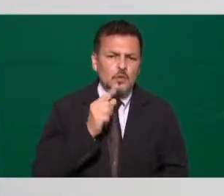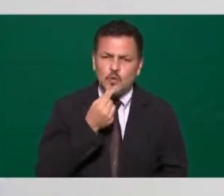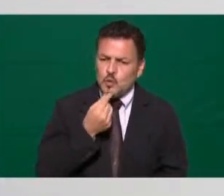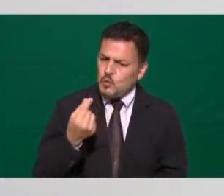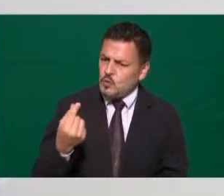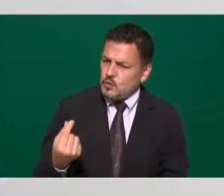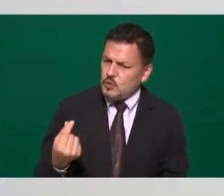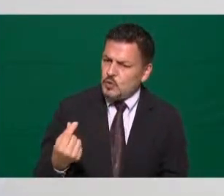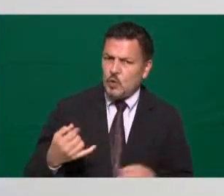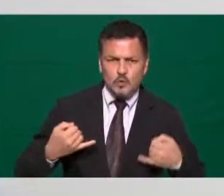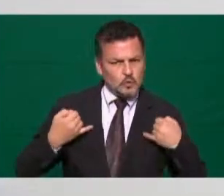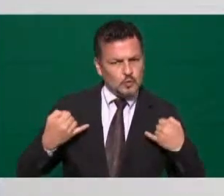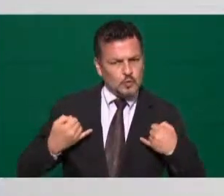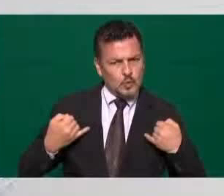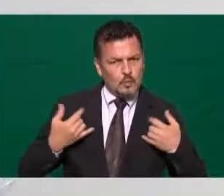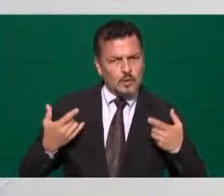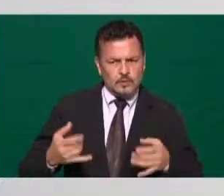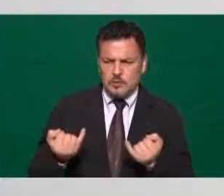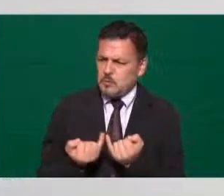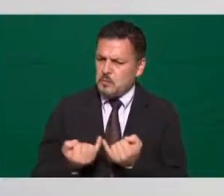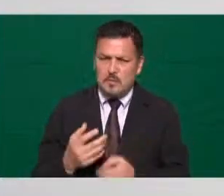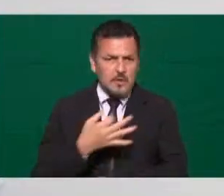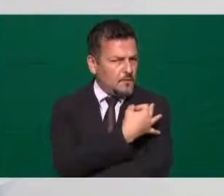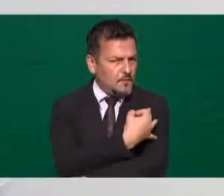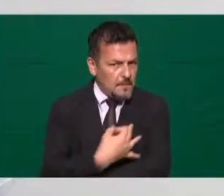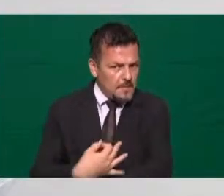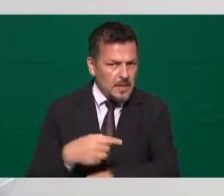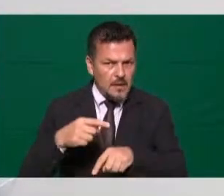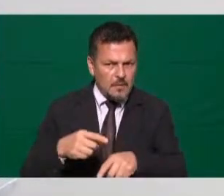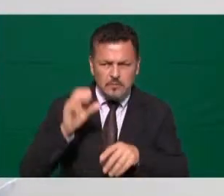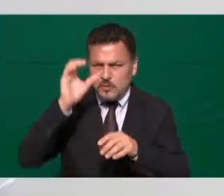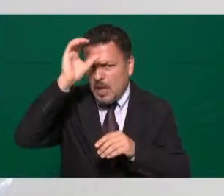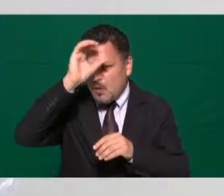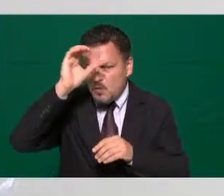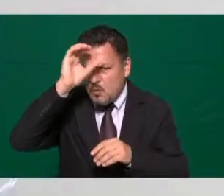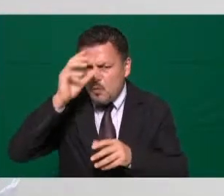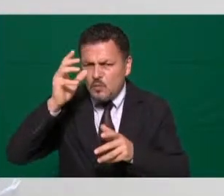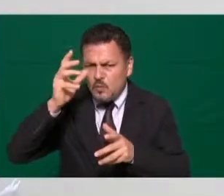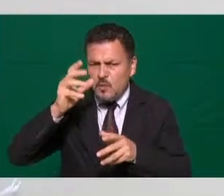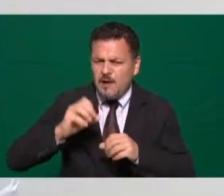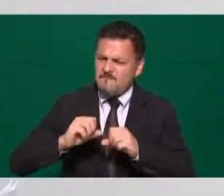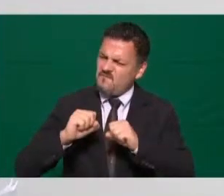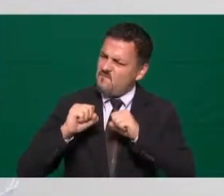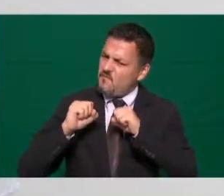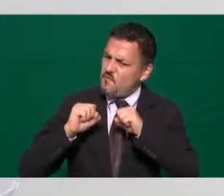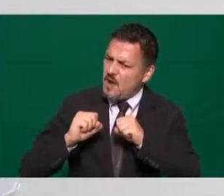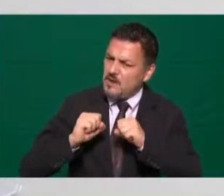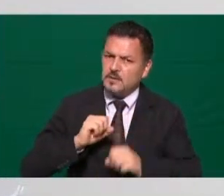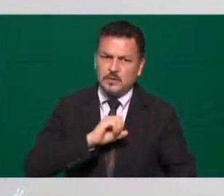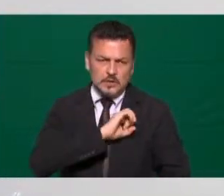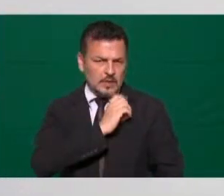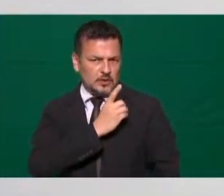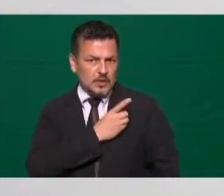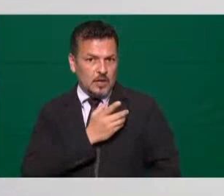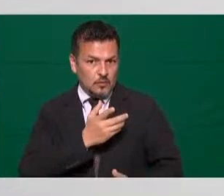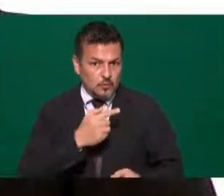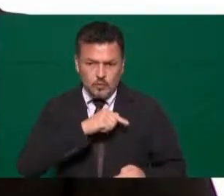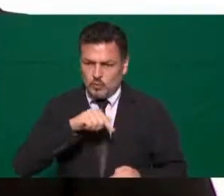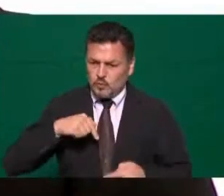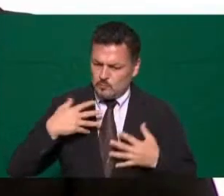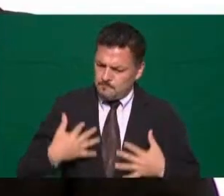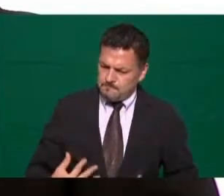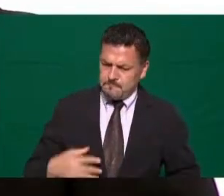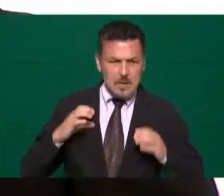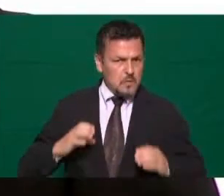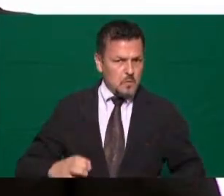en nuestros jóvenes e incluso en sus familias, una cultura para fortalecer nuestra salud, nuestro sistema